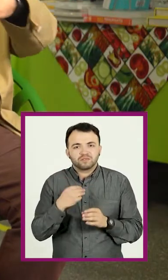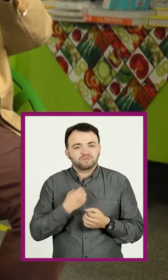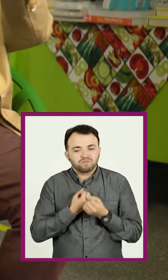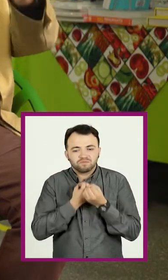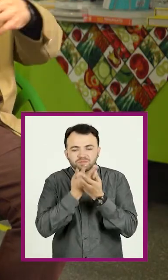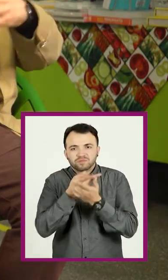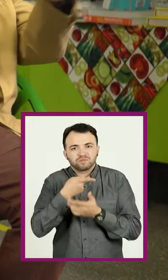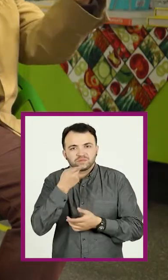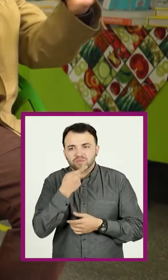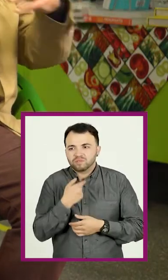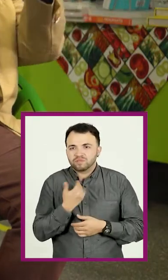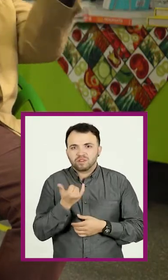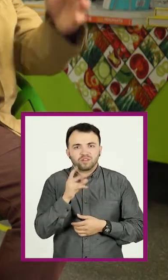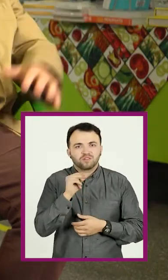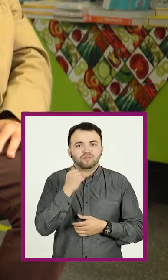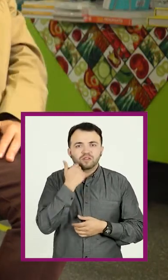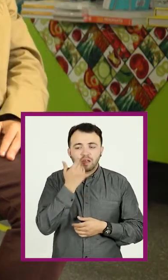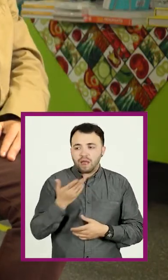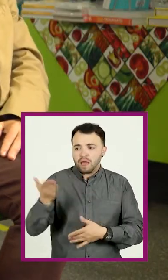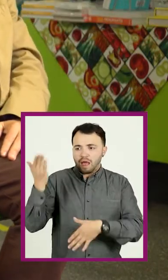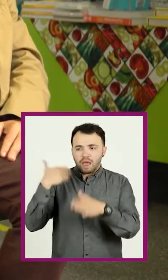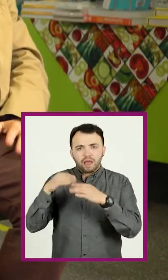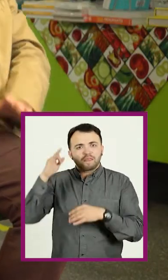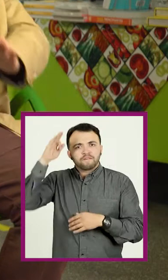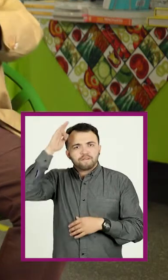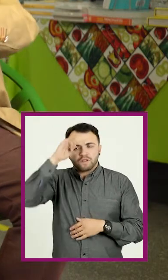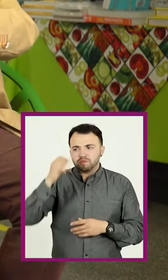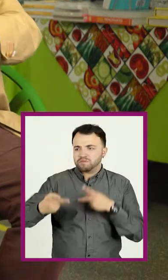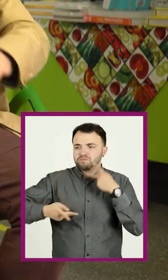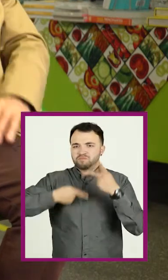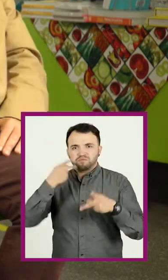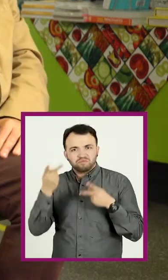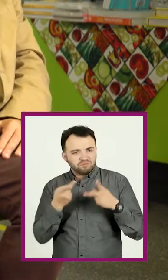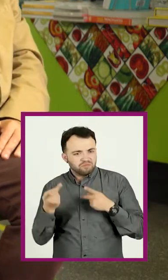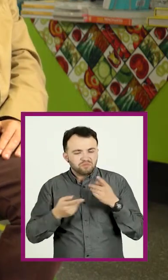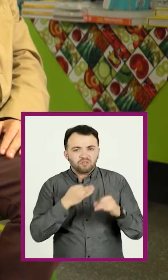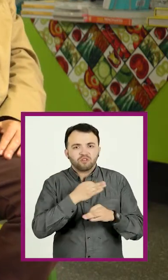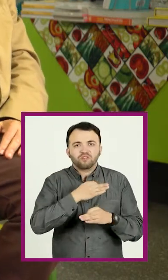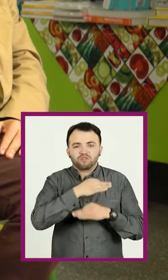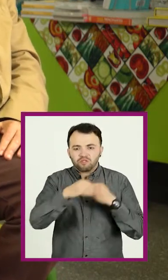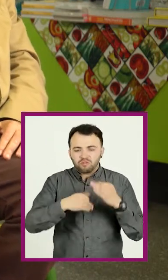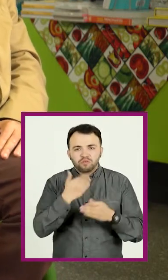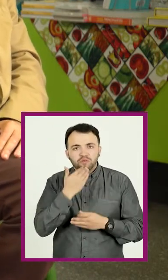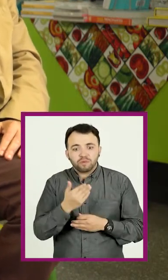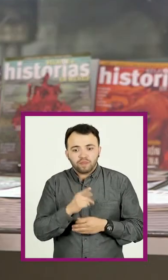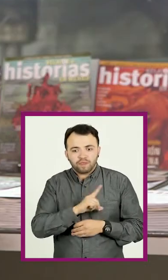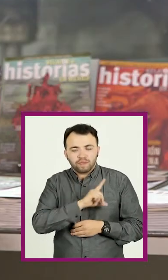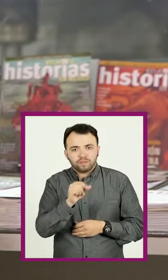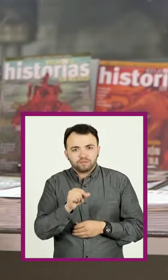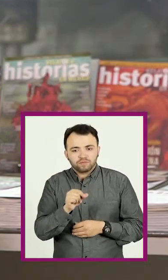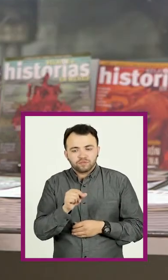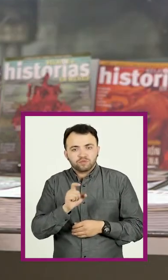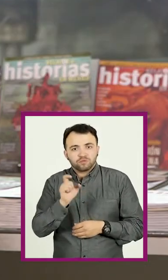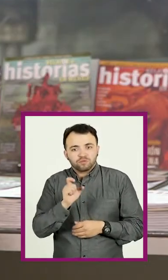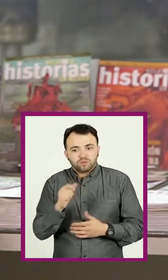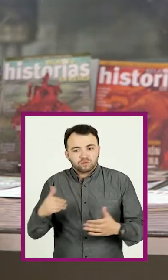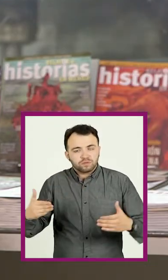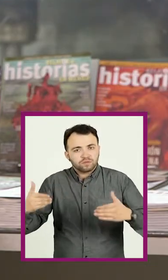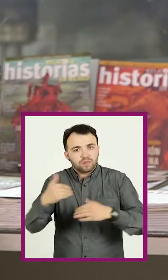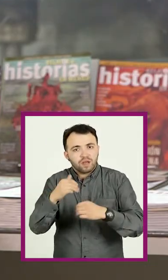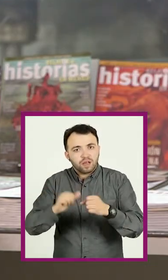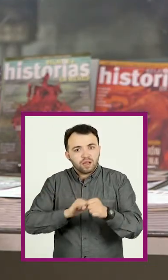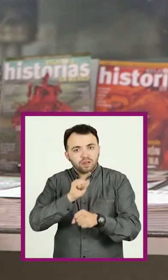producción filosófica enorme y muy fecunda, sucede esto. Sucede eso es lo que te llama la atención. Y